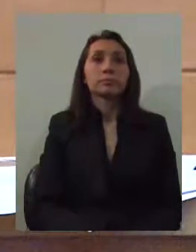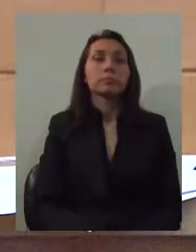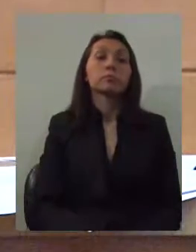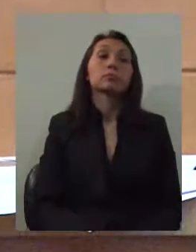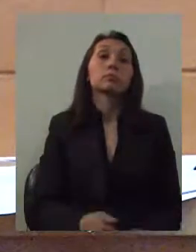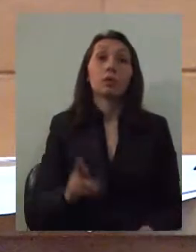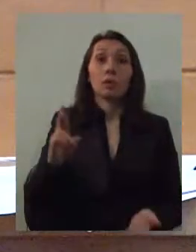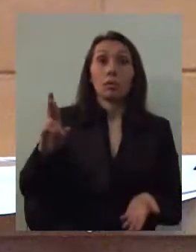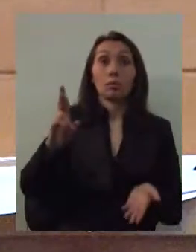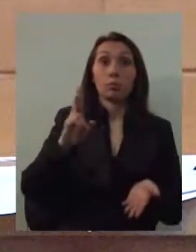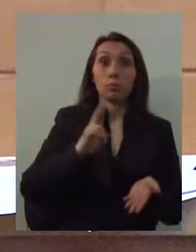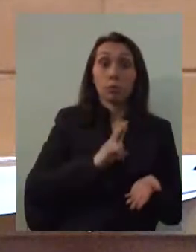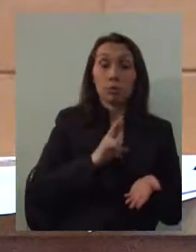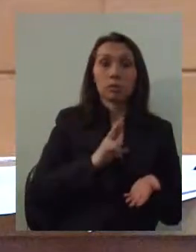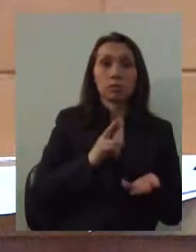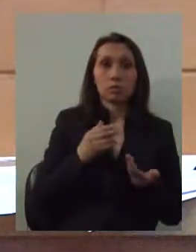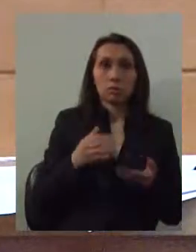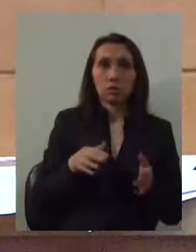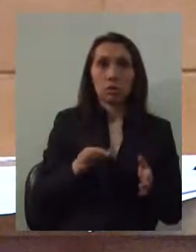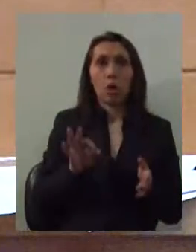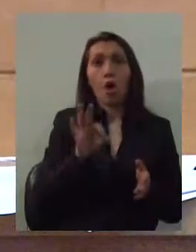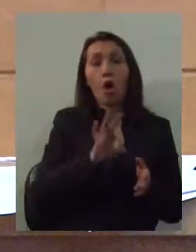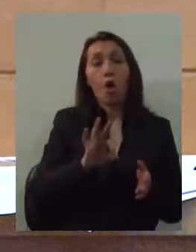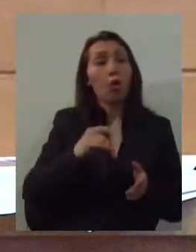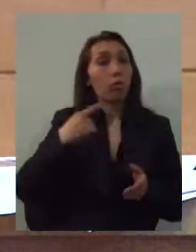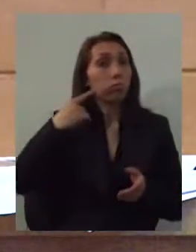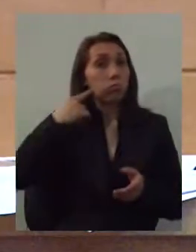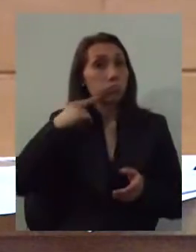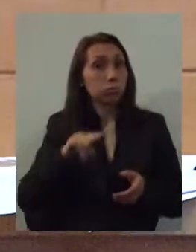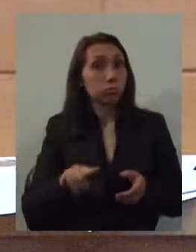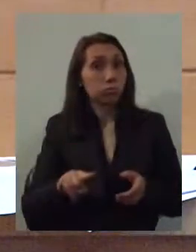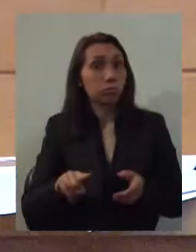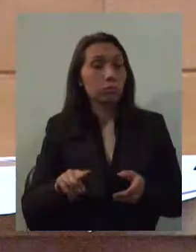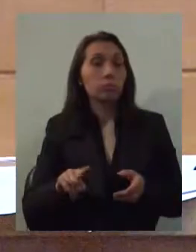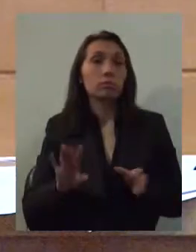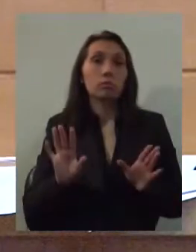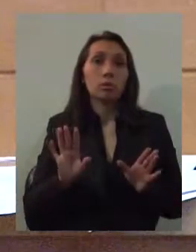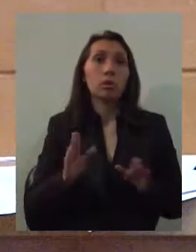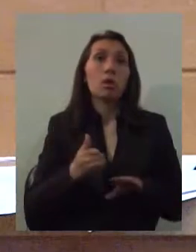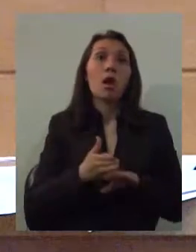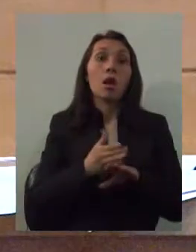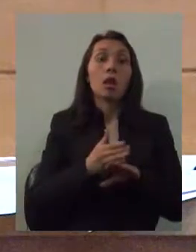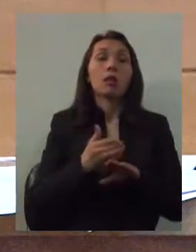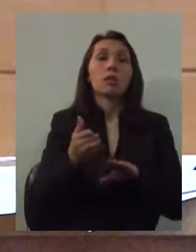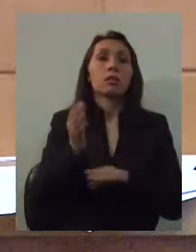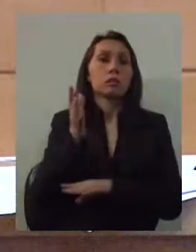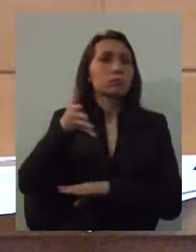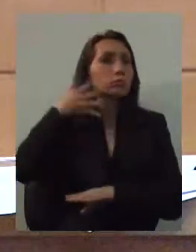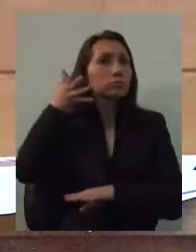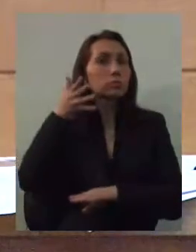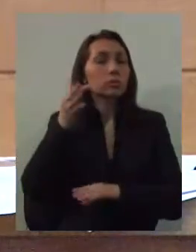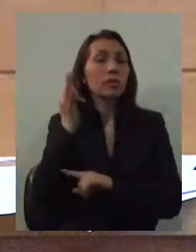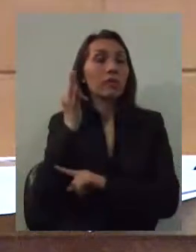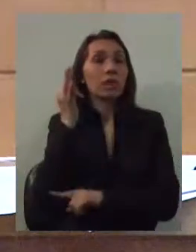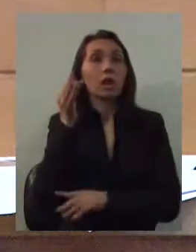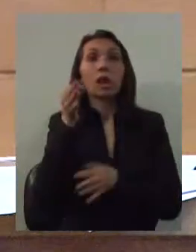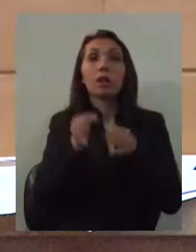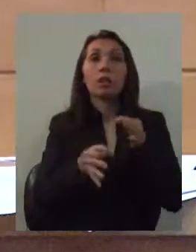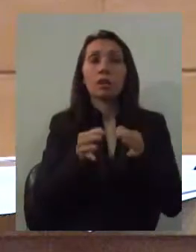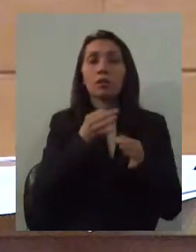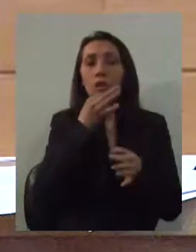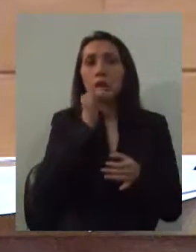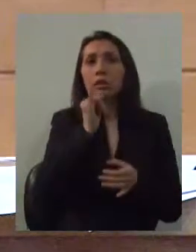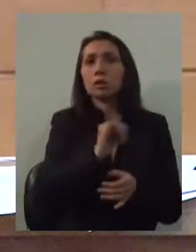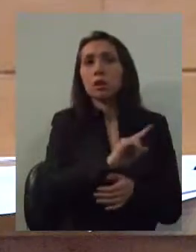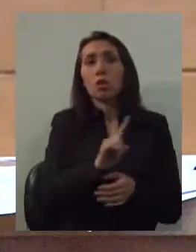Con la contestación de esa parte o en su rebeldía y con previa audiencia del fiscal, el tribunal declarará si